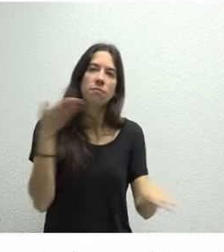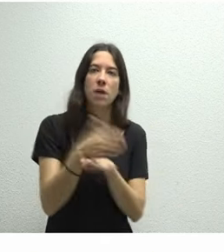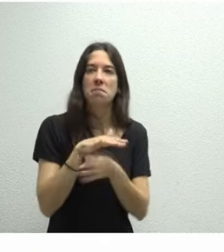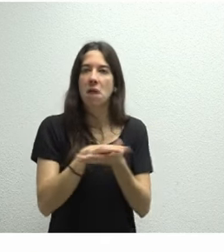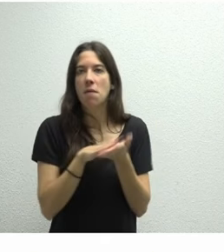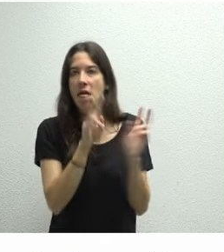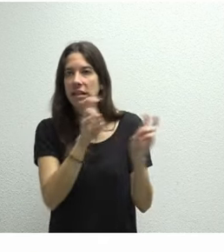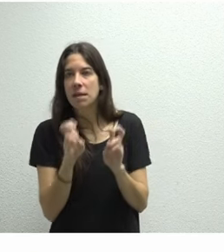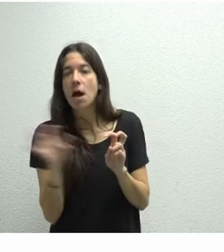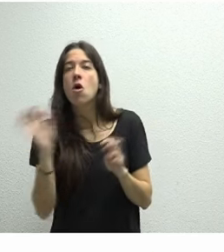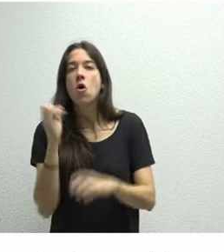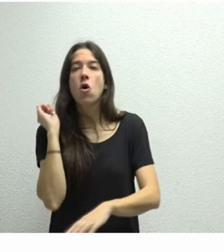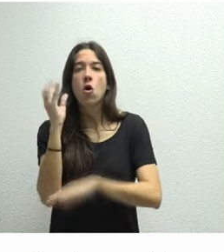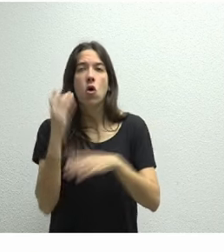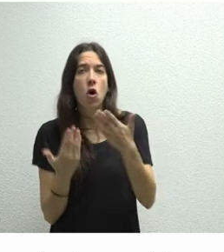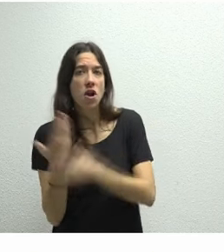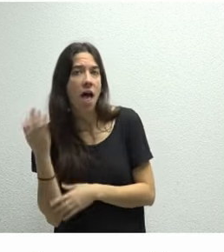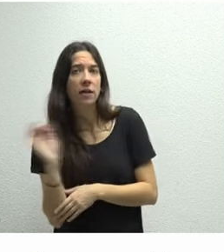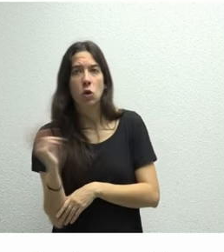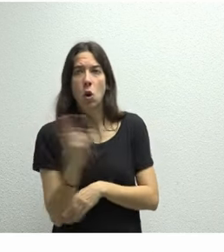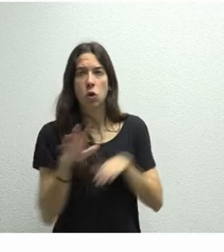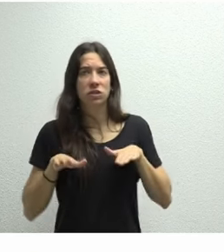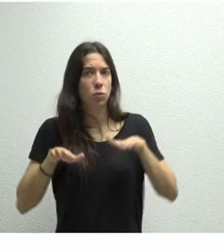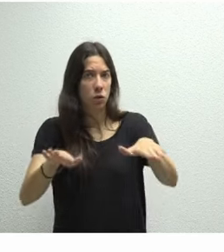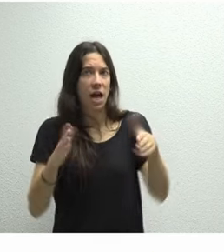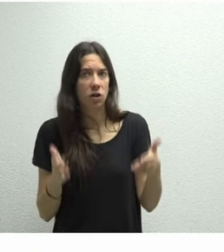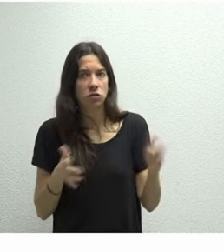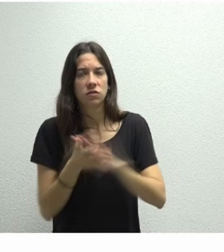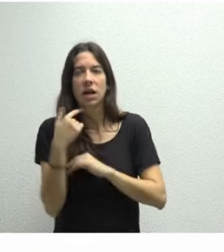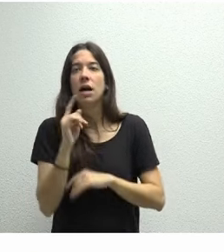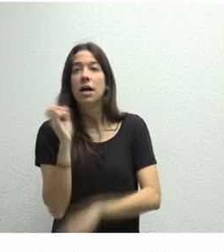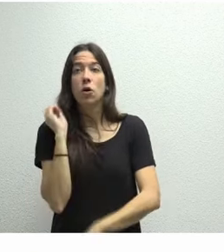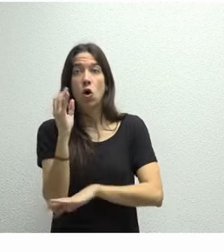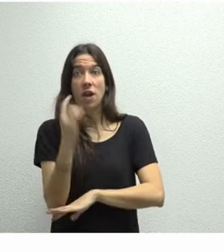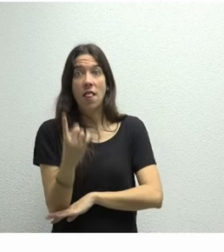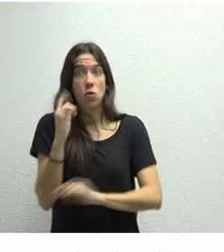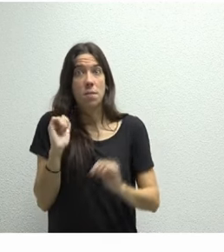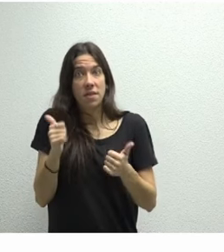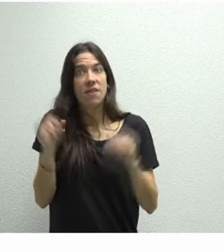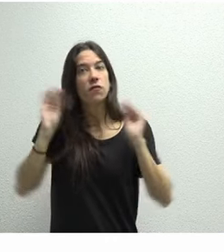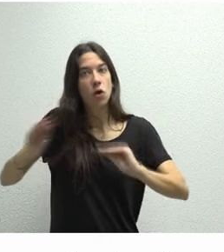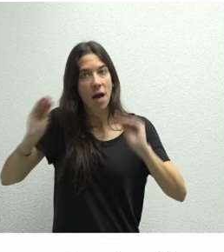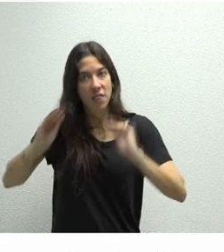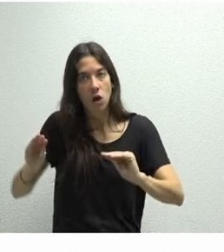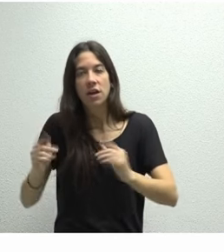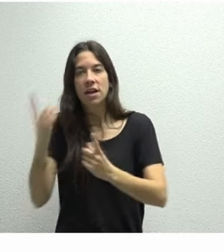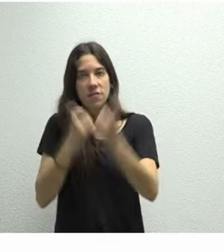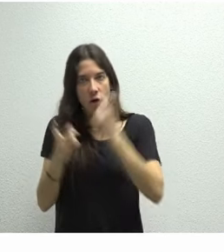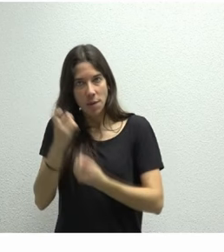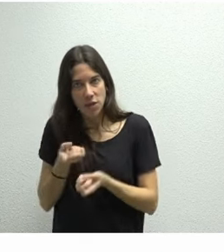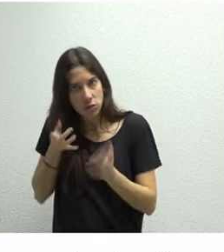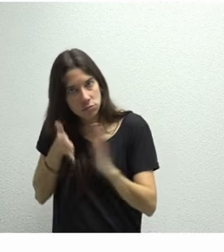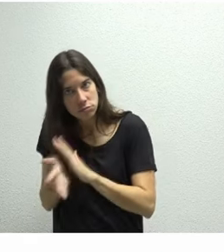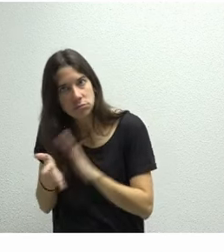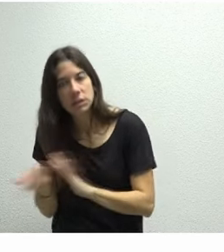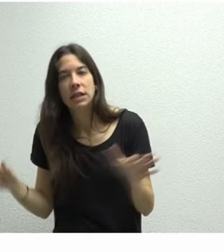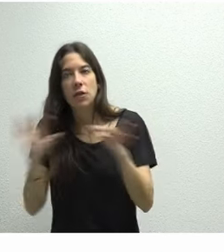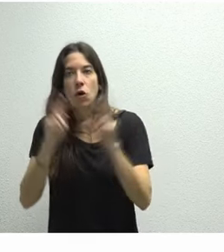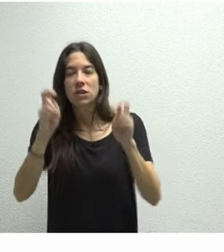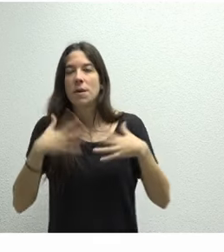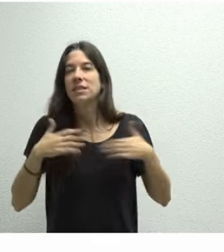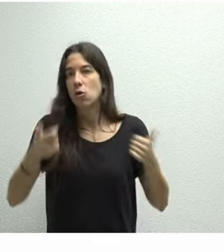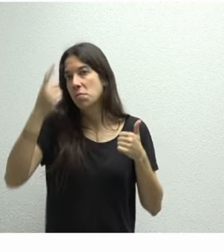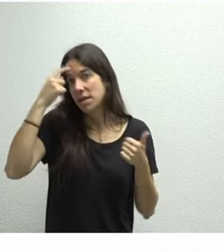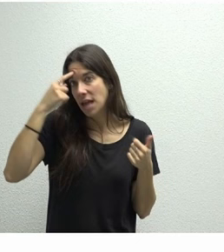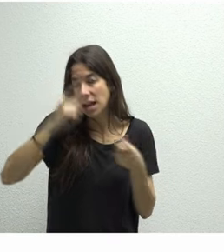o simultáneas las dos no donde a través de una jornada de formación de información vinculada a la Salud Mental